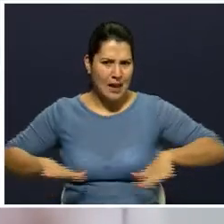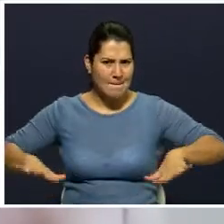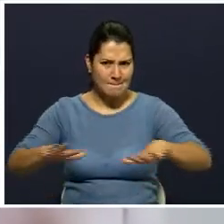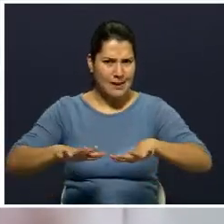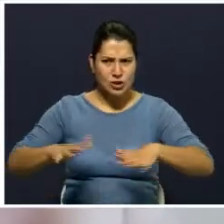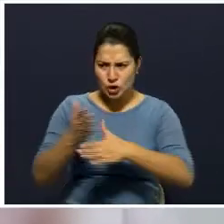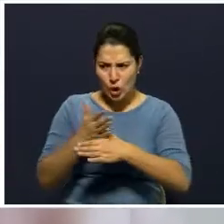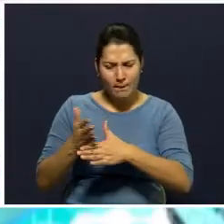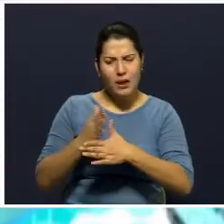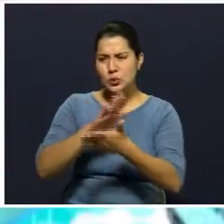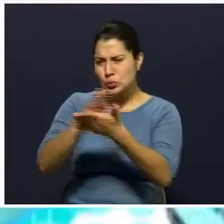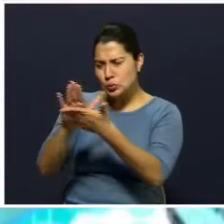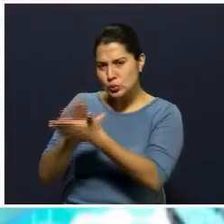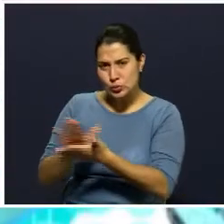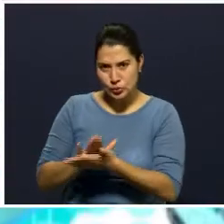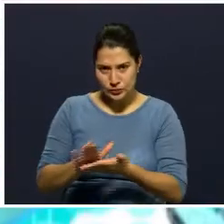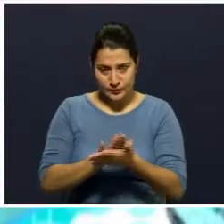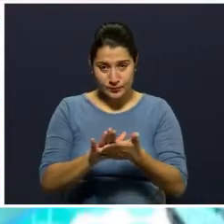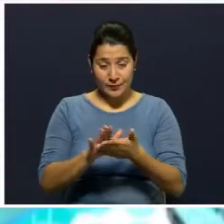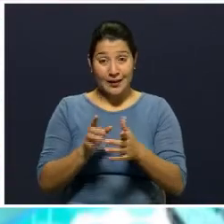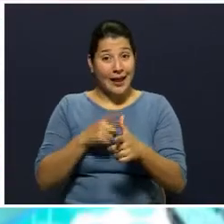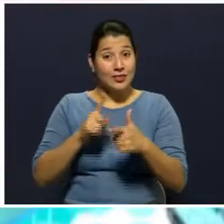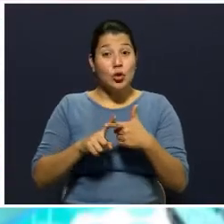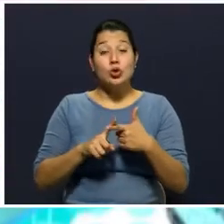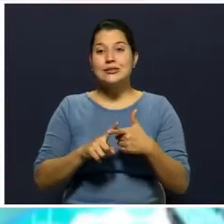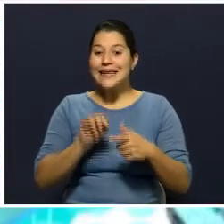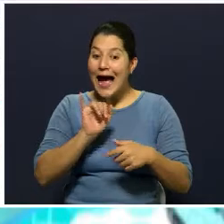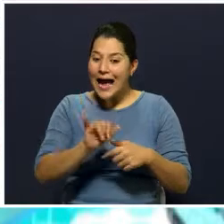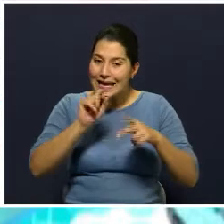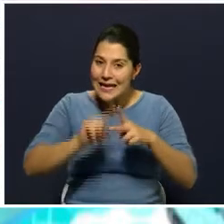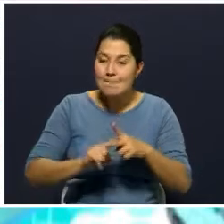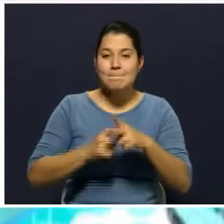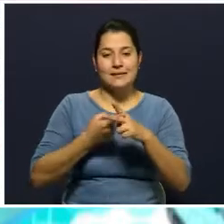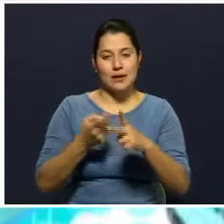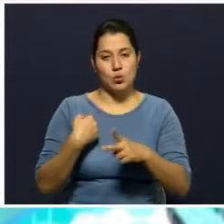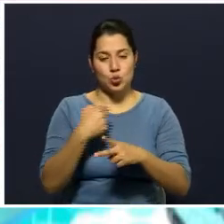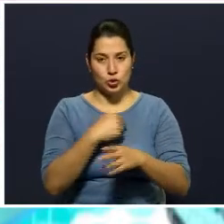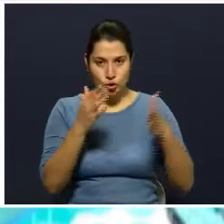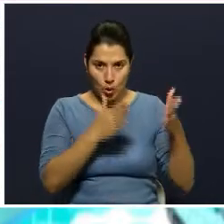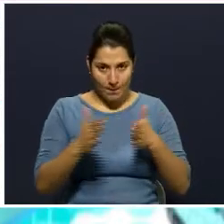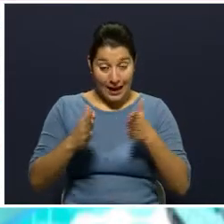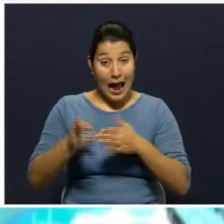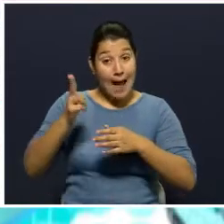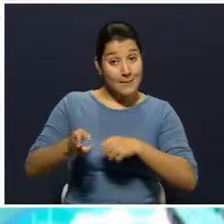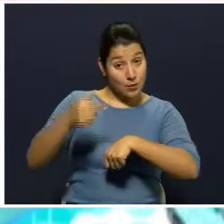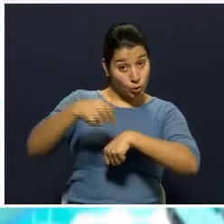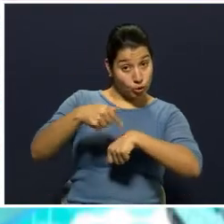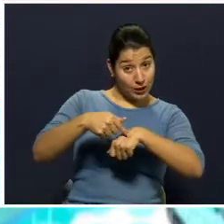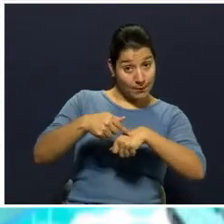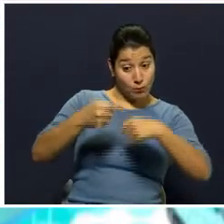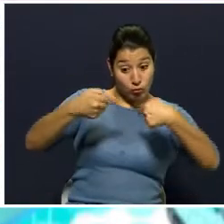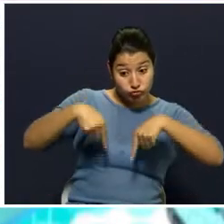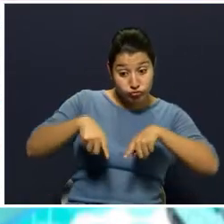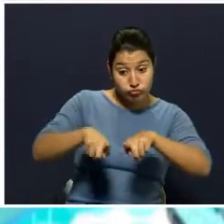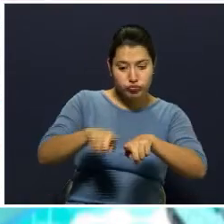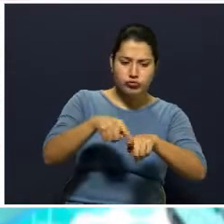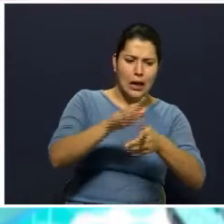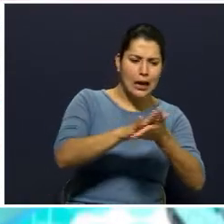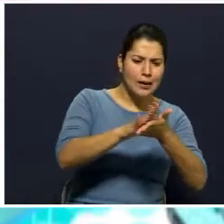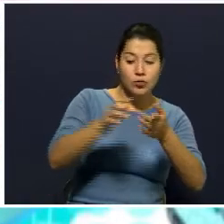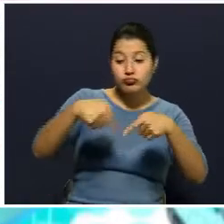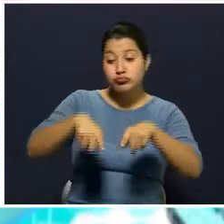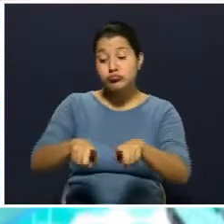que comparten. Entonces, esas limpiezas fueron el punto de partida paralelamente al trabajo que inició el Ministerio de Justicia y Paz con la